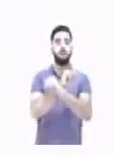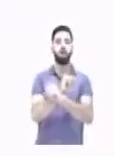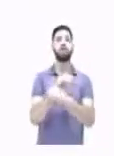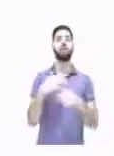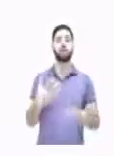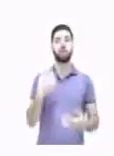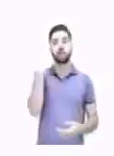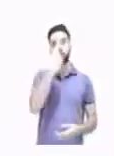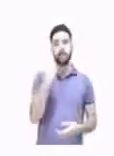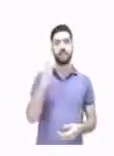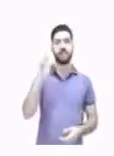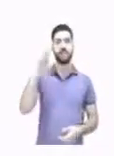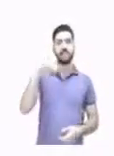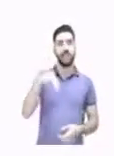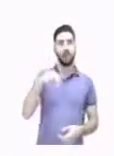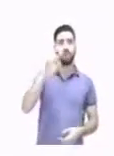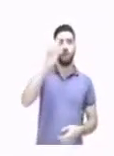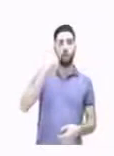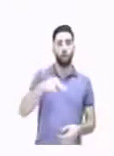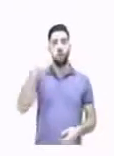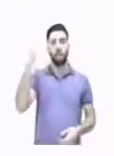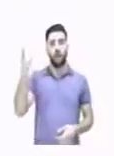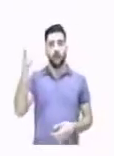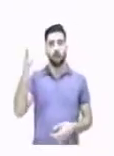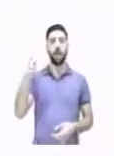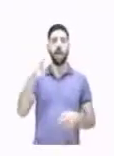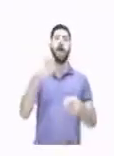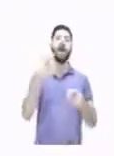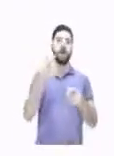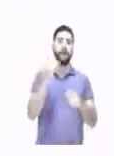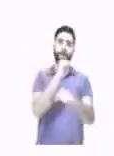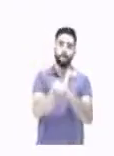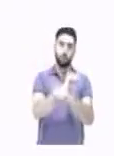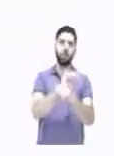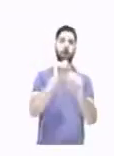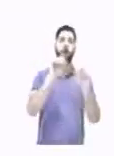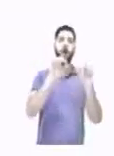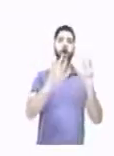por el seno de gamma. ¿Quién es gamma?